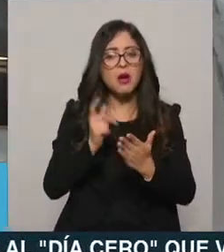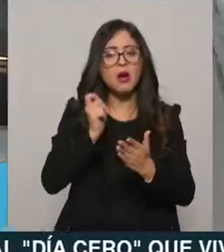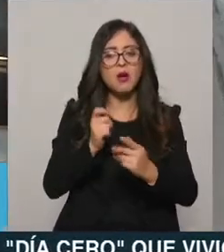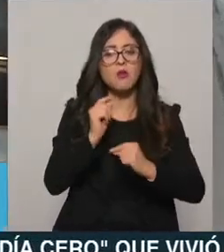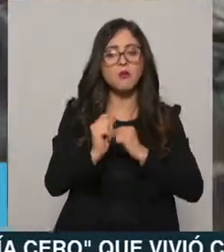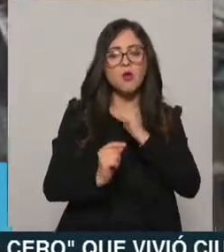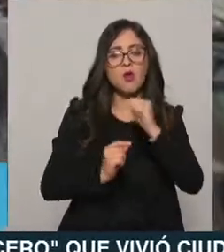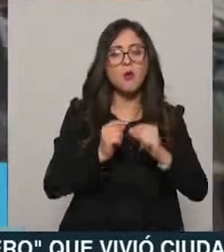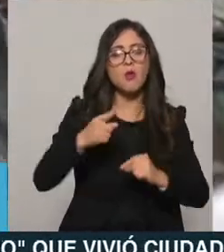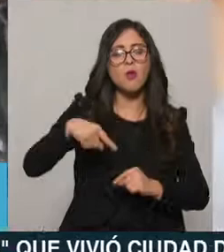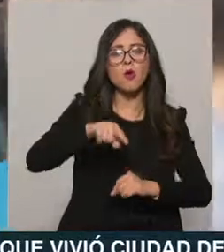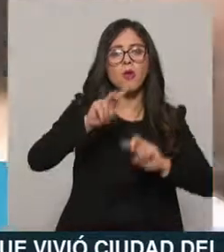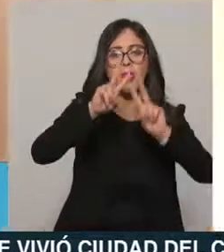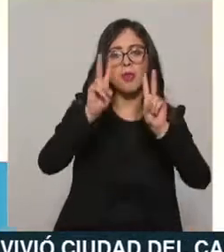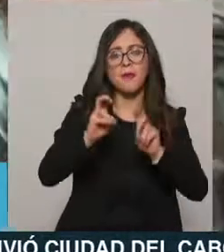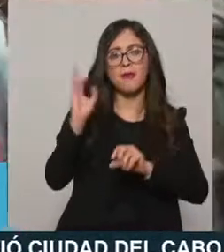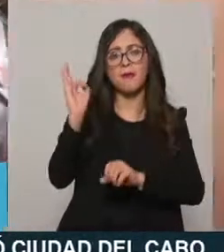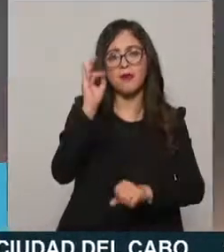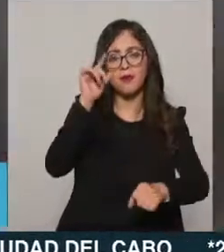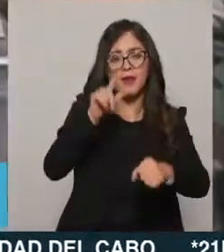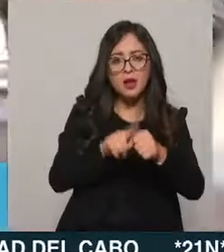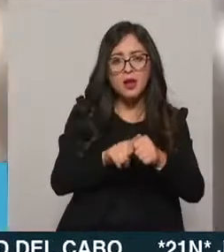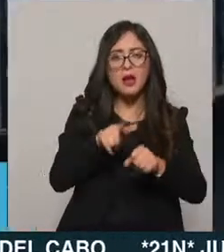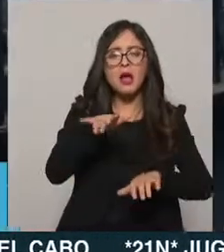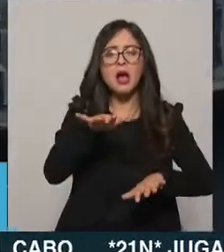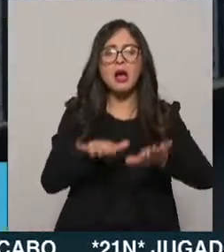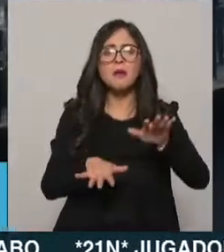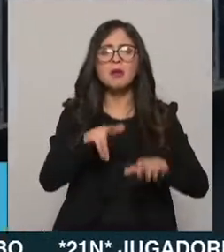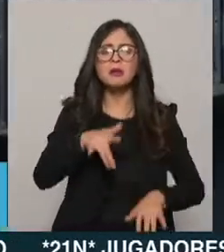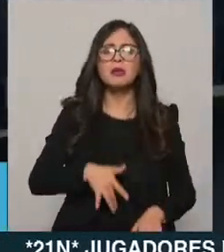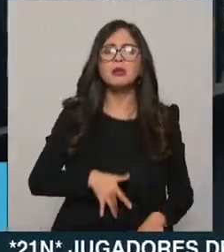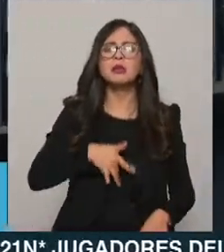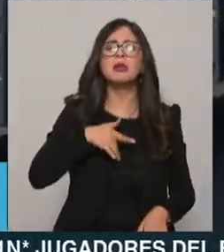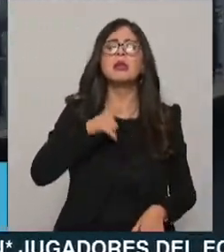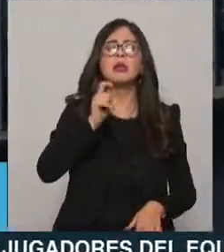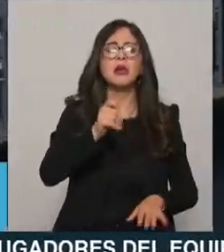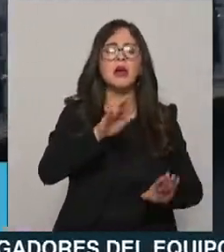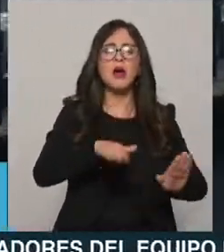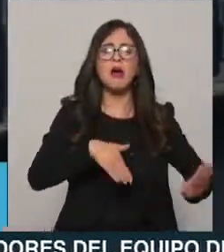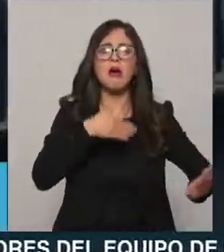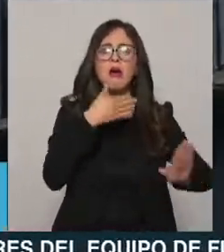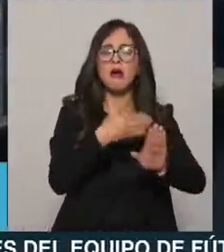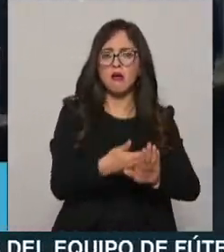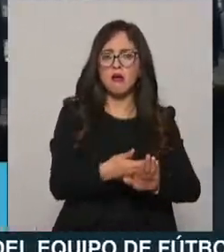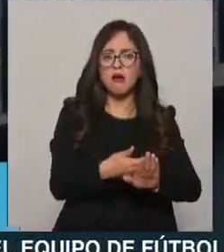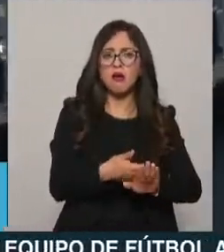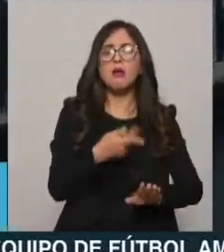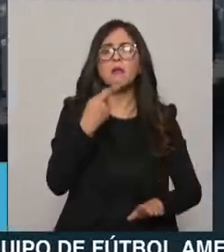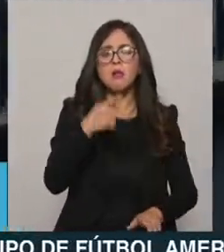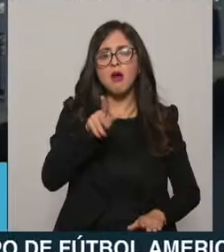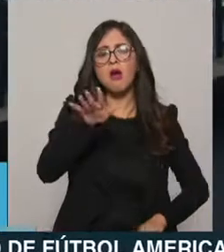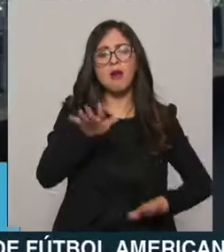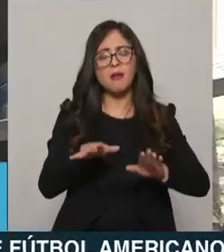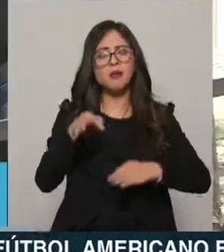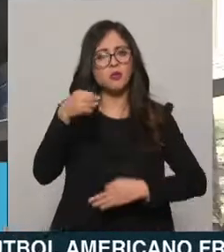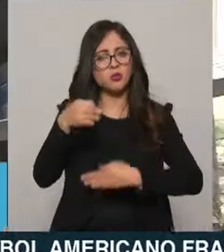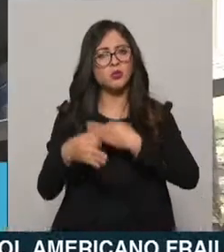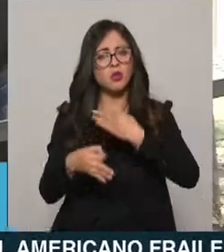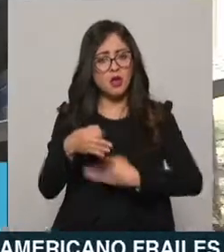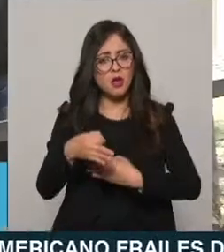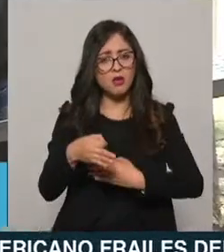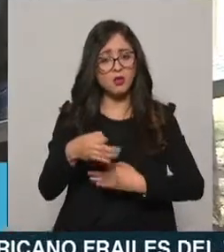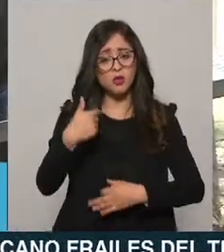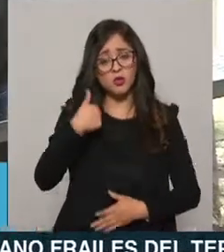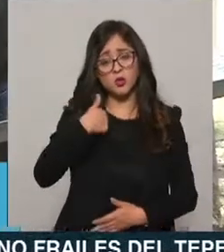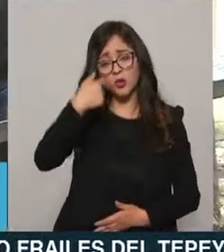nivel federal, sienten como que es un ataque contra ellos y hay dificultades a veces, pero yo creo que todo lo